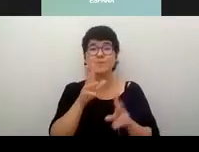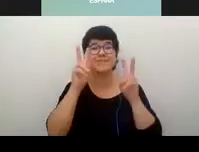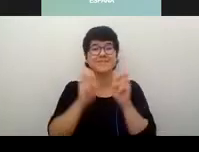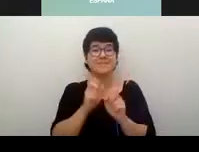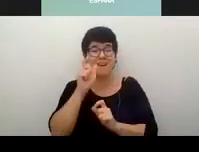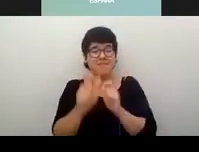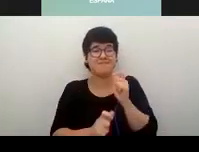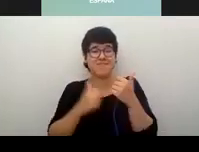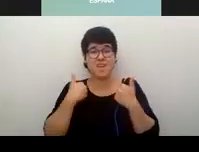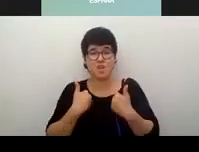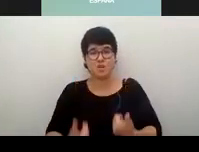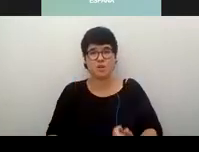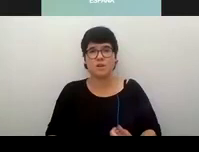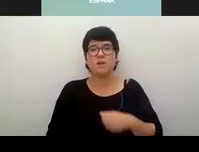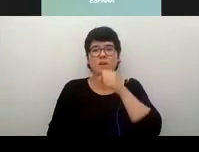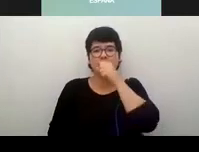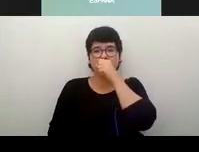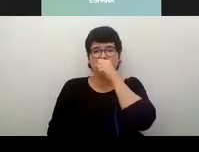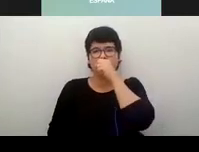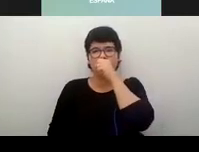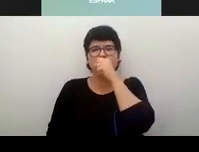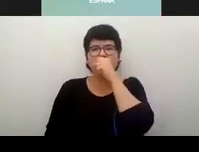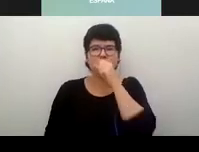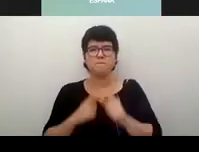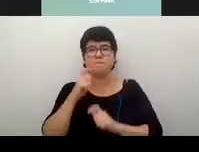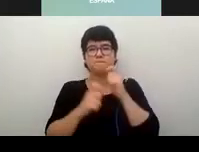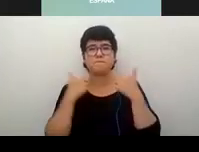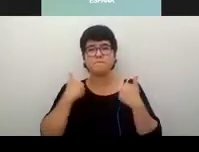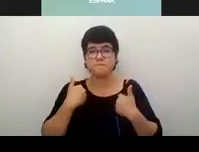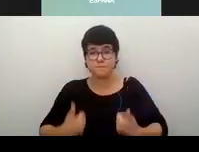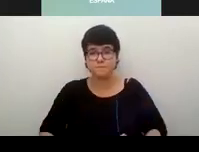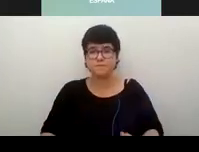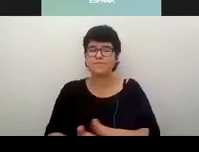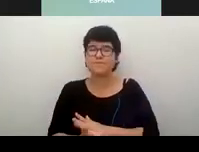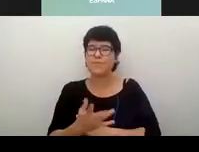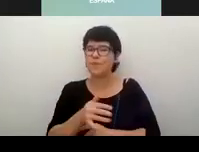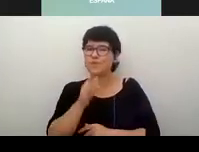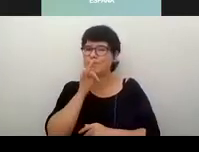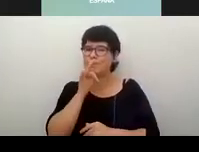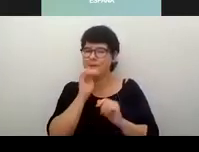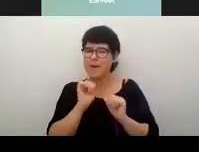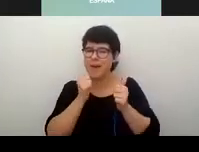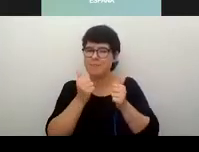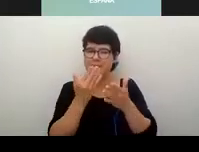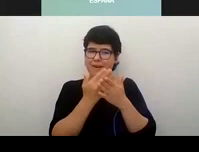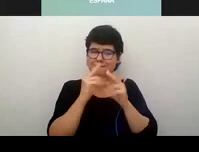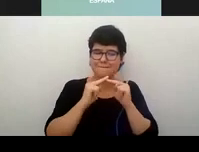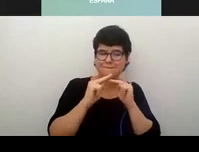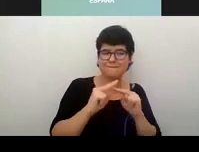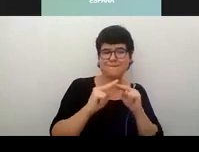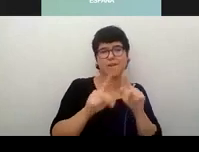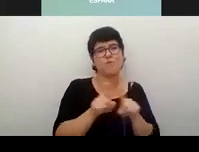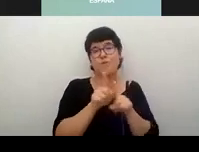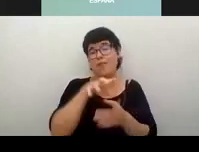o sea, nuestra exploración de la microbiota es de momento bastante superficial a nivel de cualquier consulta normal de los centros